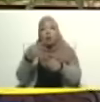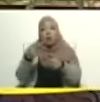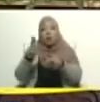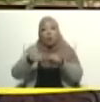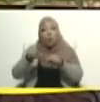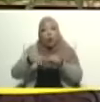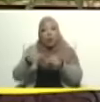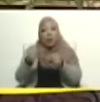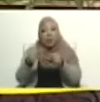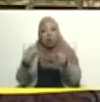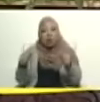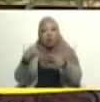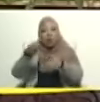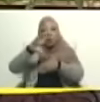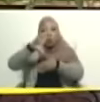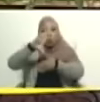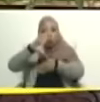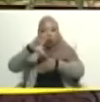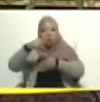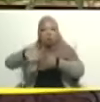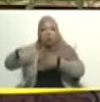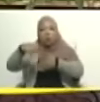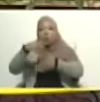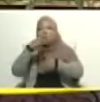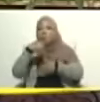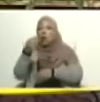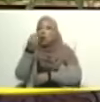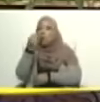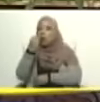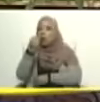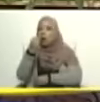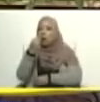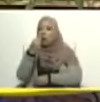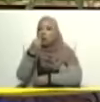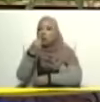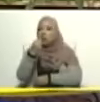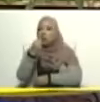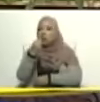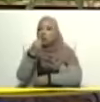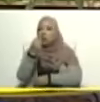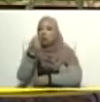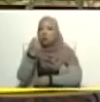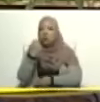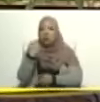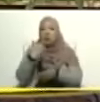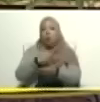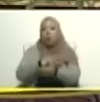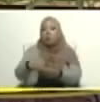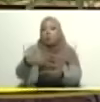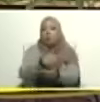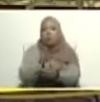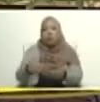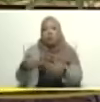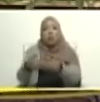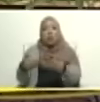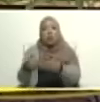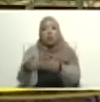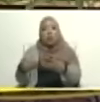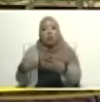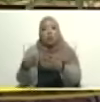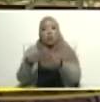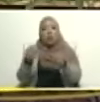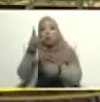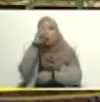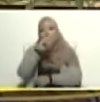de toda América, porque no hay agua. Se ha exportado desde allí miles de millones de dólares todos